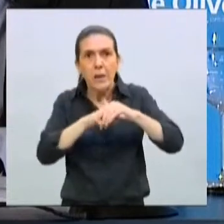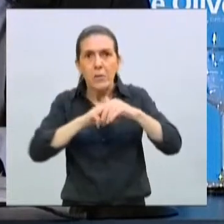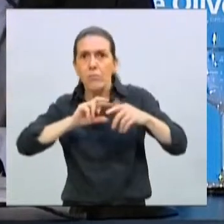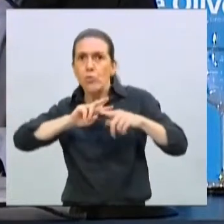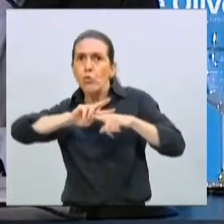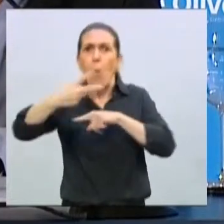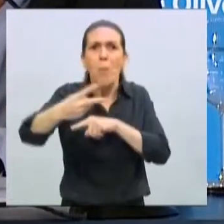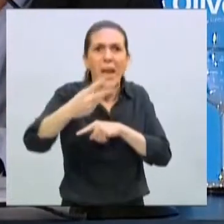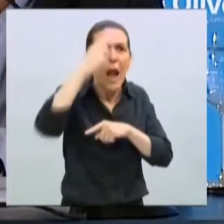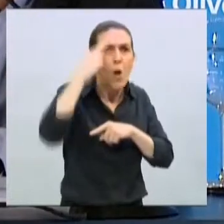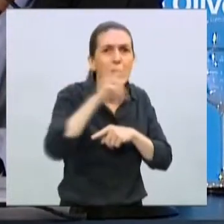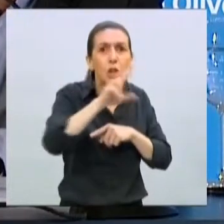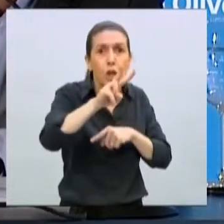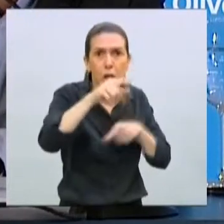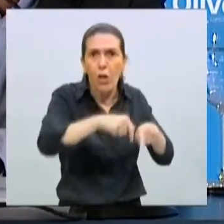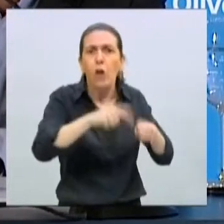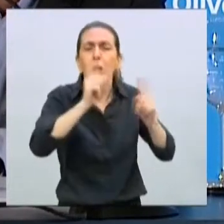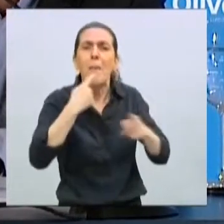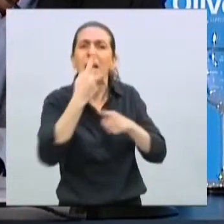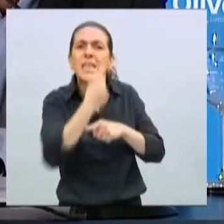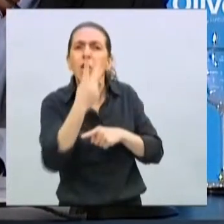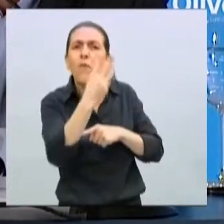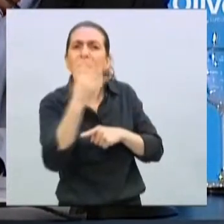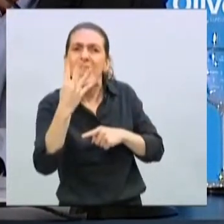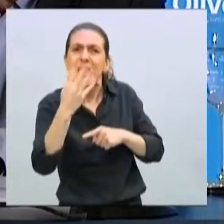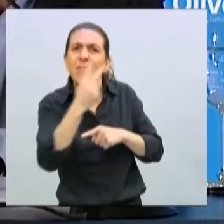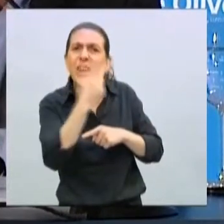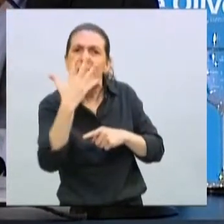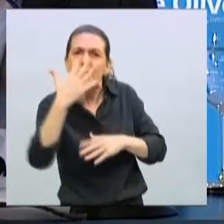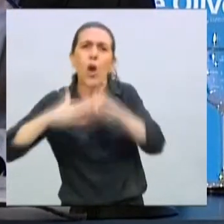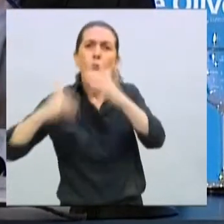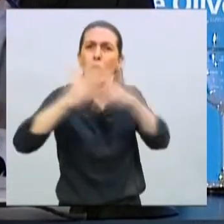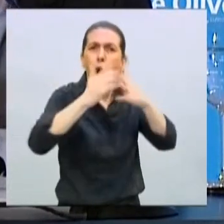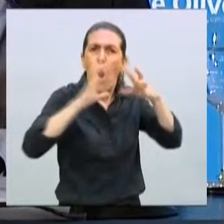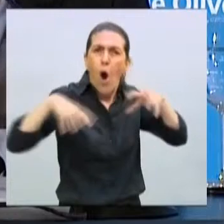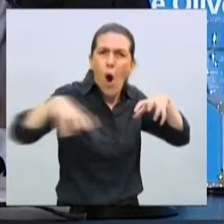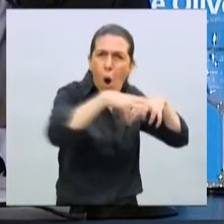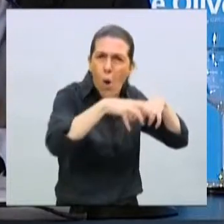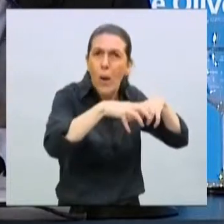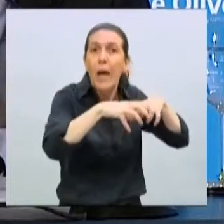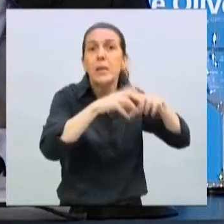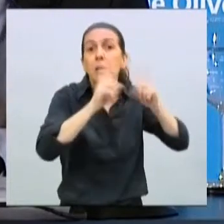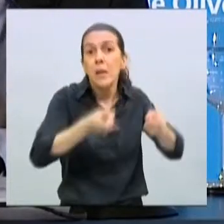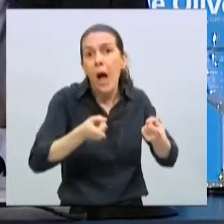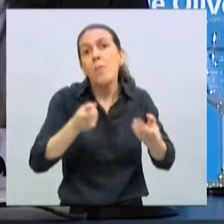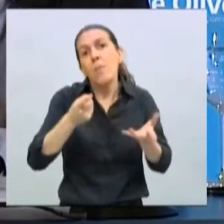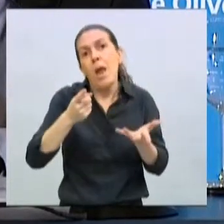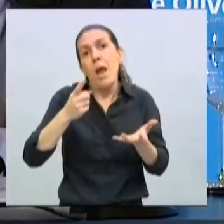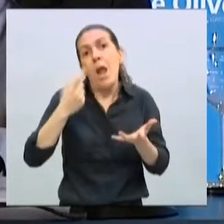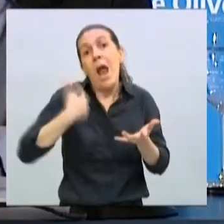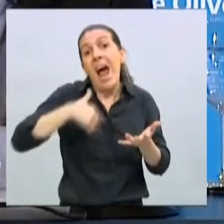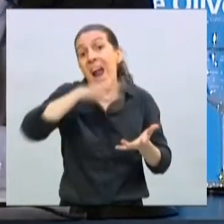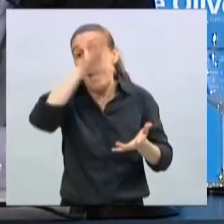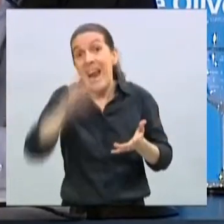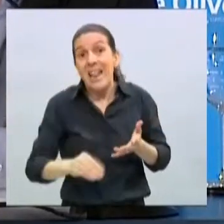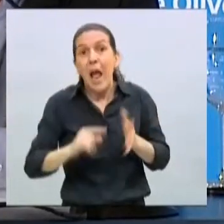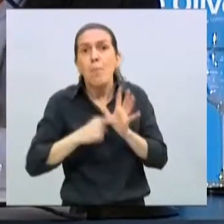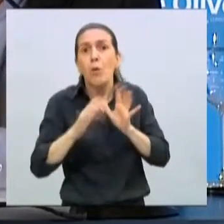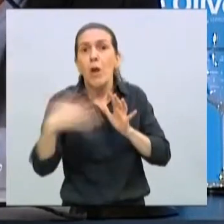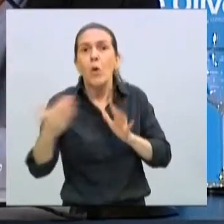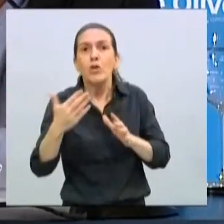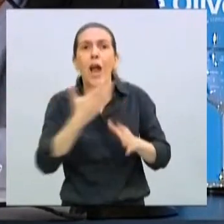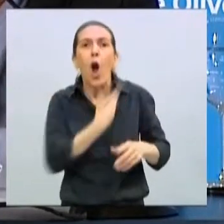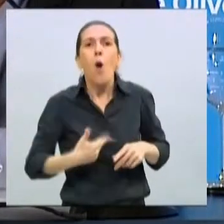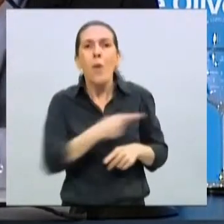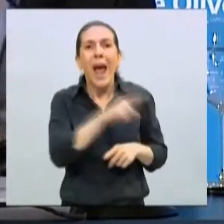financiero, 125 obras de ampliación, y eso sin contar los hospitales que está haciendo Nación en la provincia de Buenos Aires. Camas